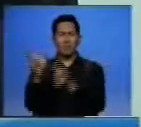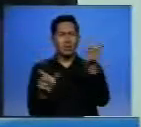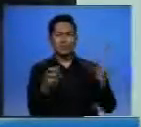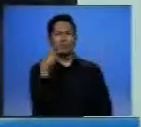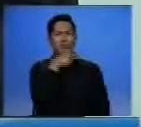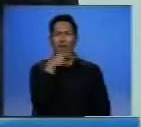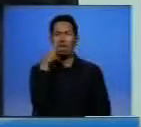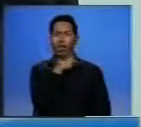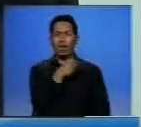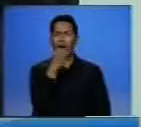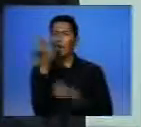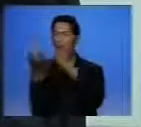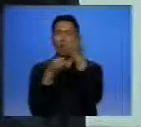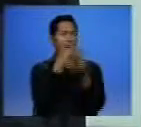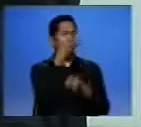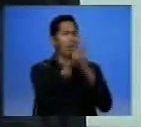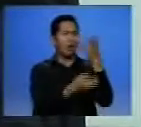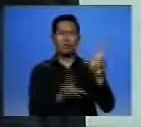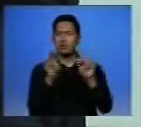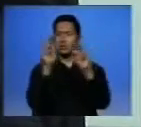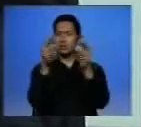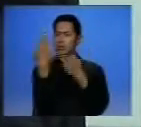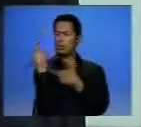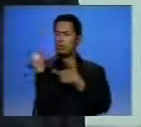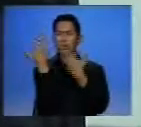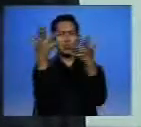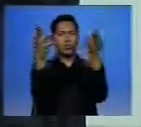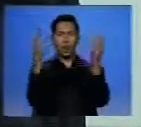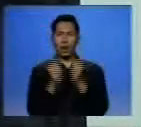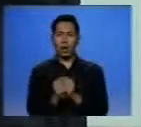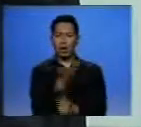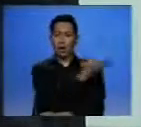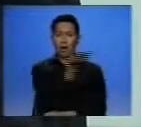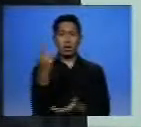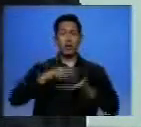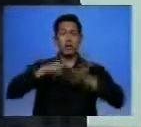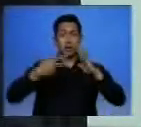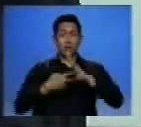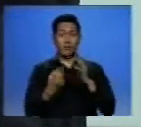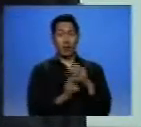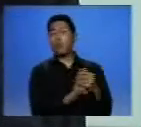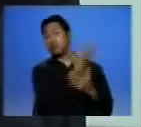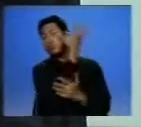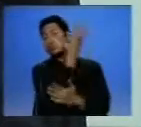tienen total desconsideración con lo que significa una tragedia.